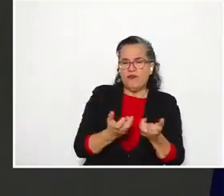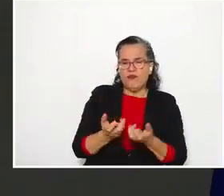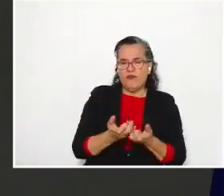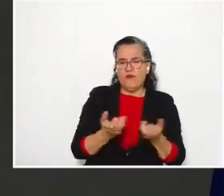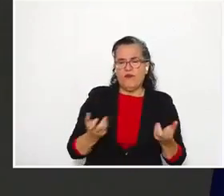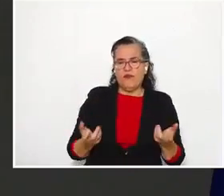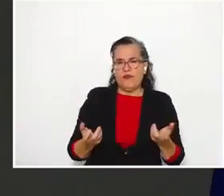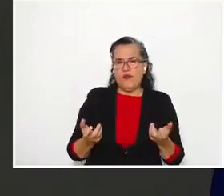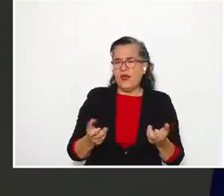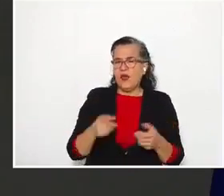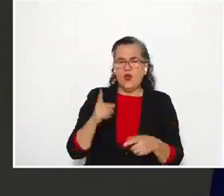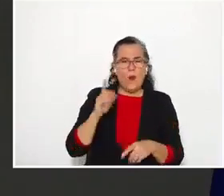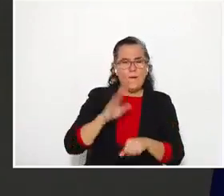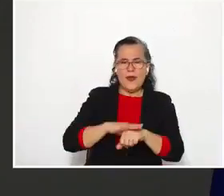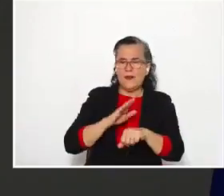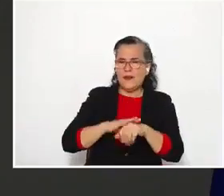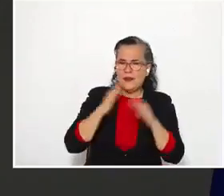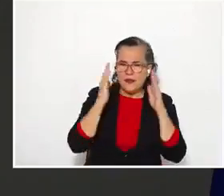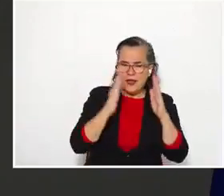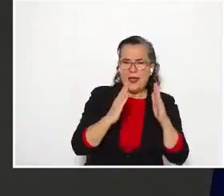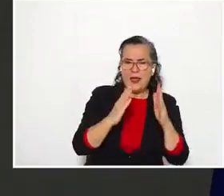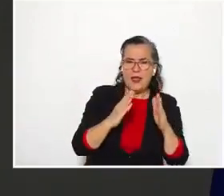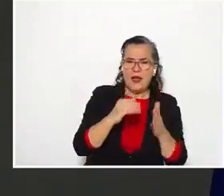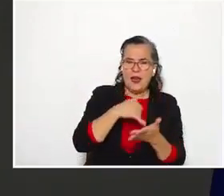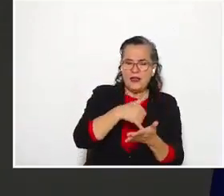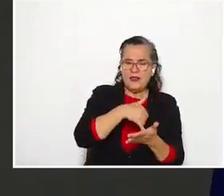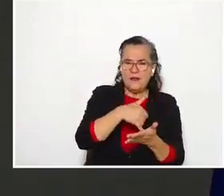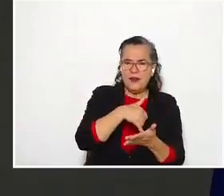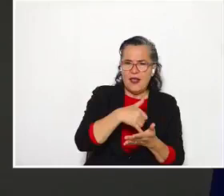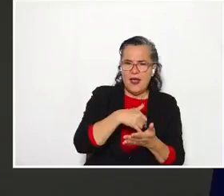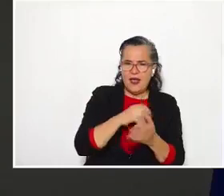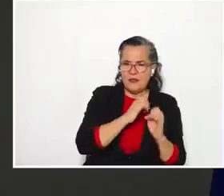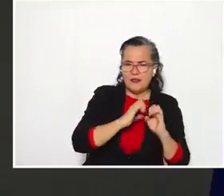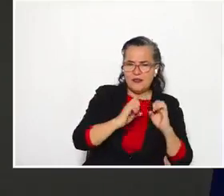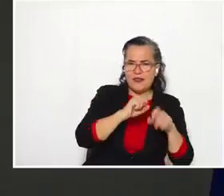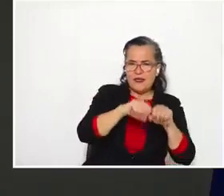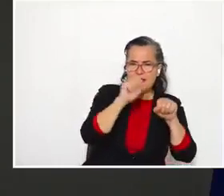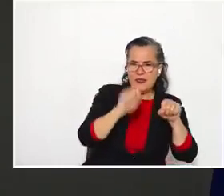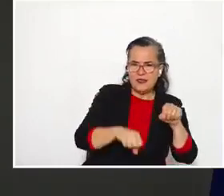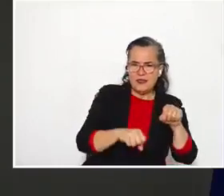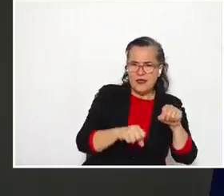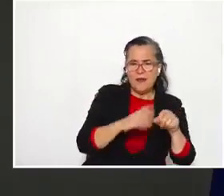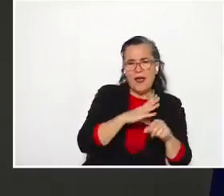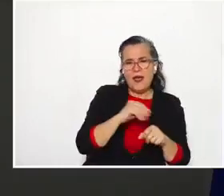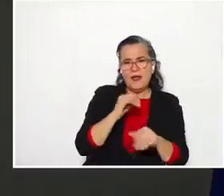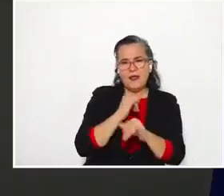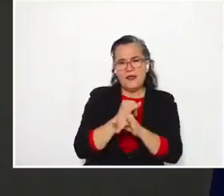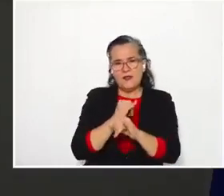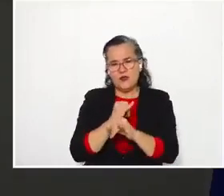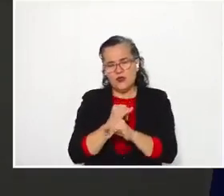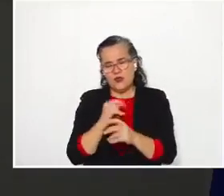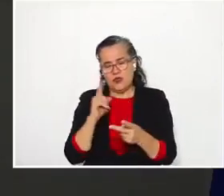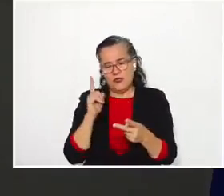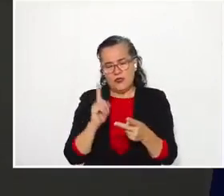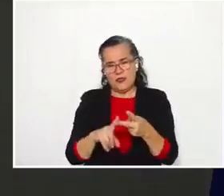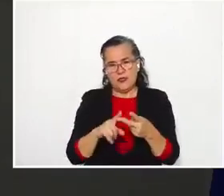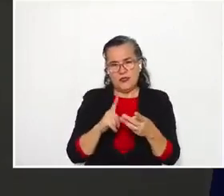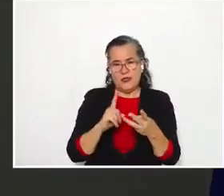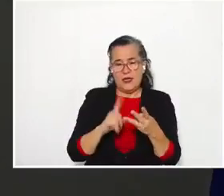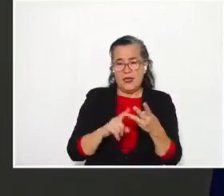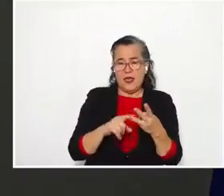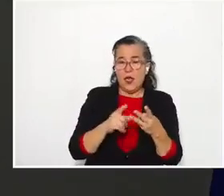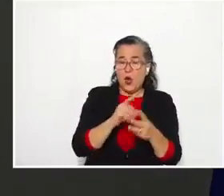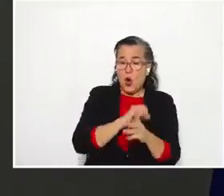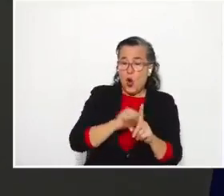impide abordar las debilidades estratégicas del sistema y de las instituciones. Las